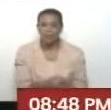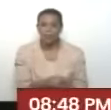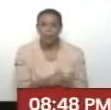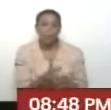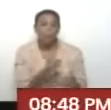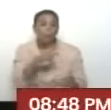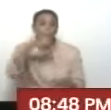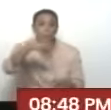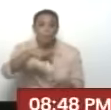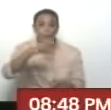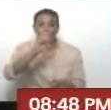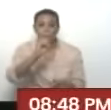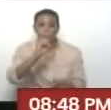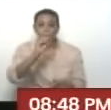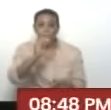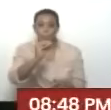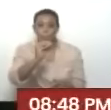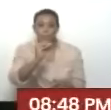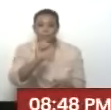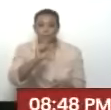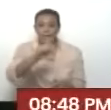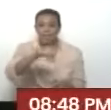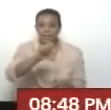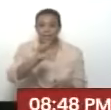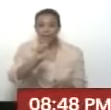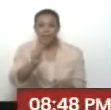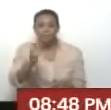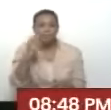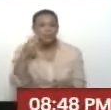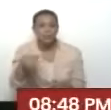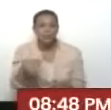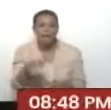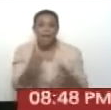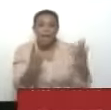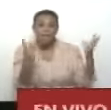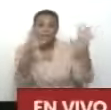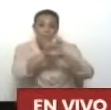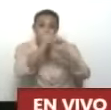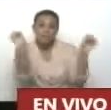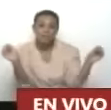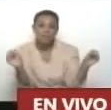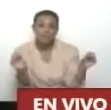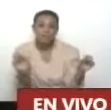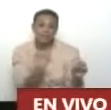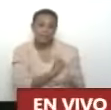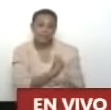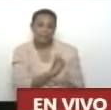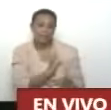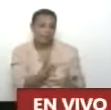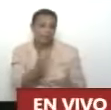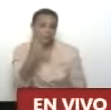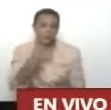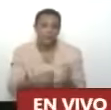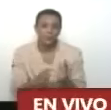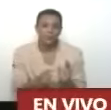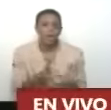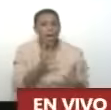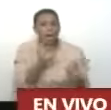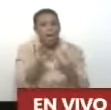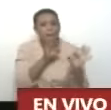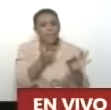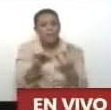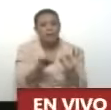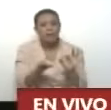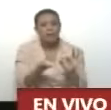un podcast este vez, para que él el 1 de enero a las 6 de la mañana la lance al mundo. Pero hablando de